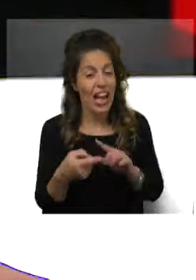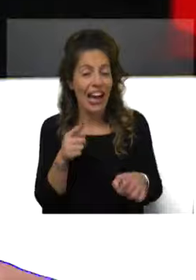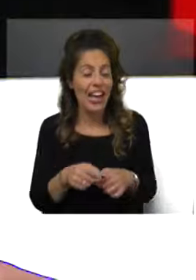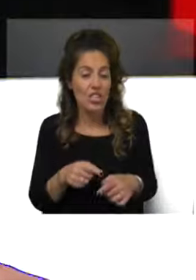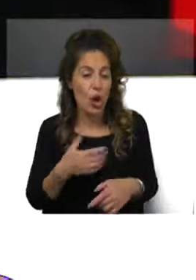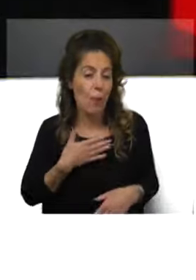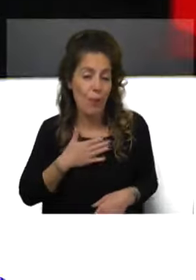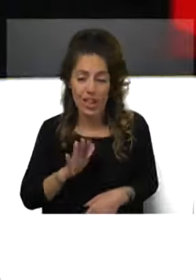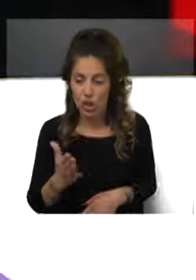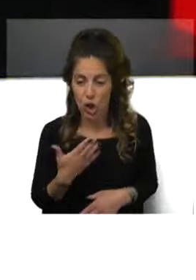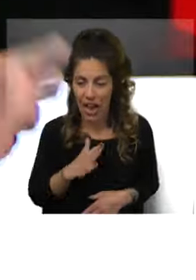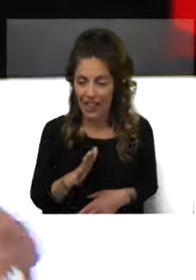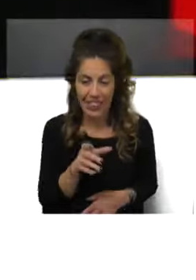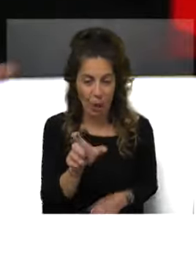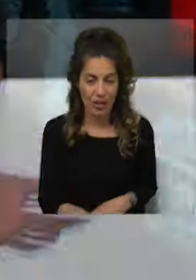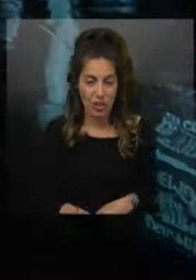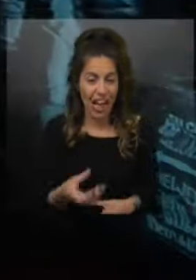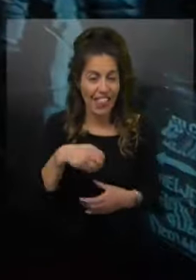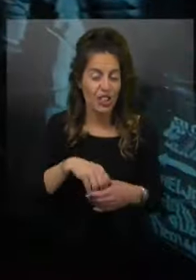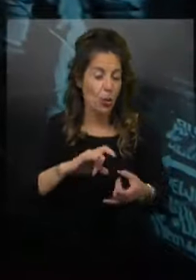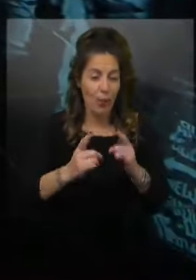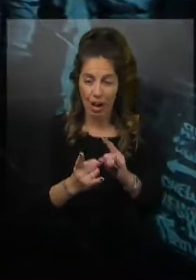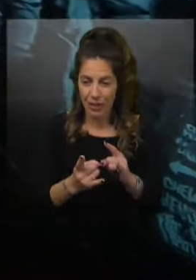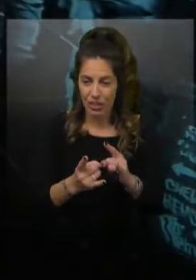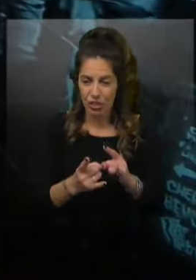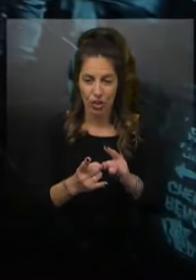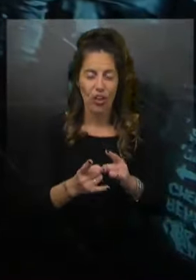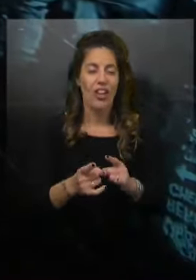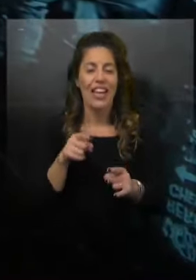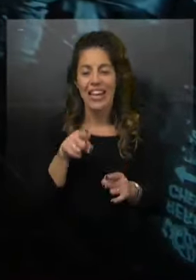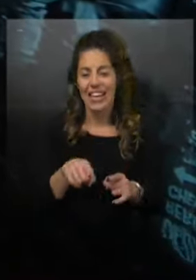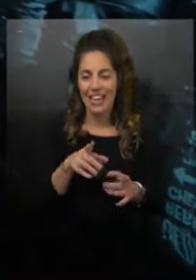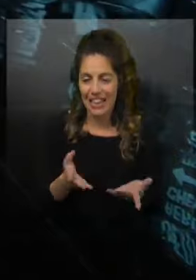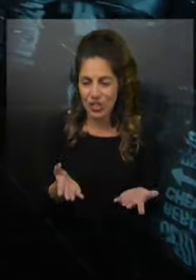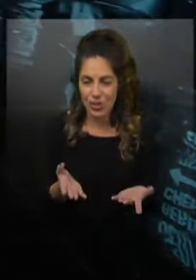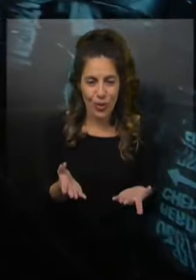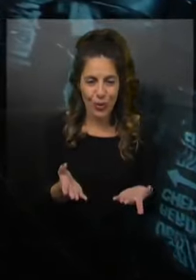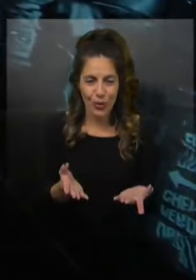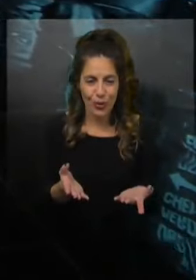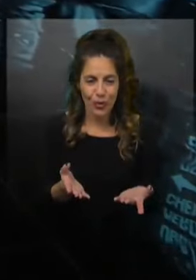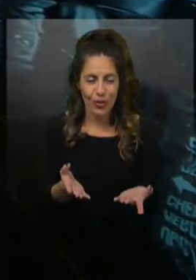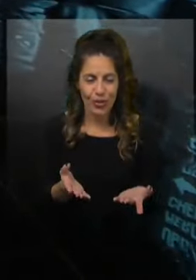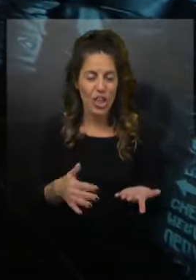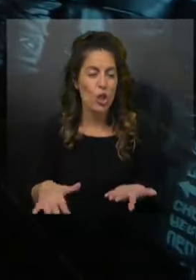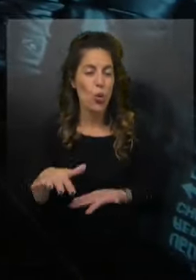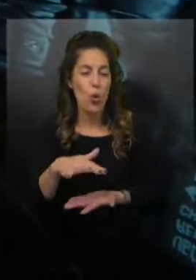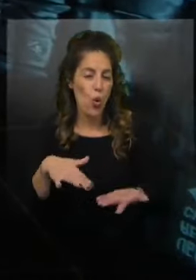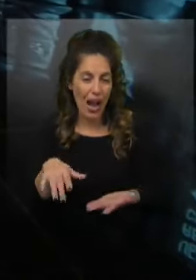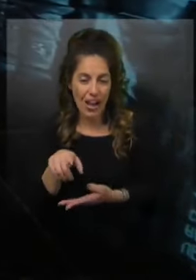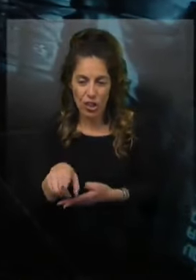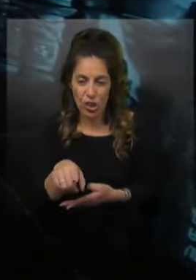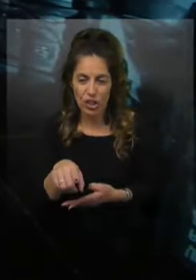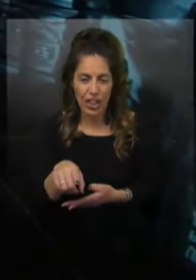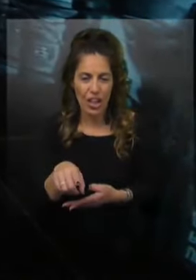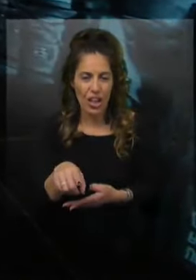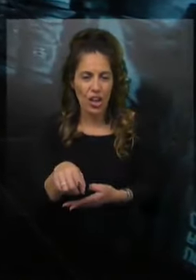puede tener la la la gente en un parlamento donde sea eso bueno este desde un lugar este con una